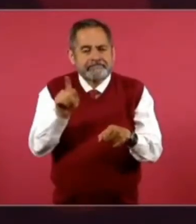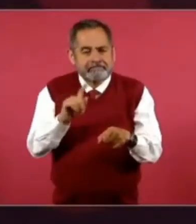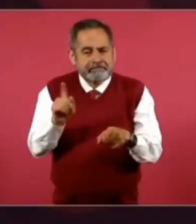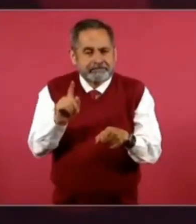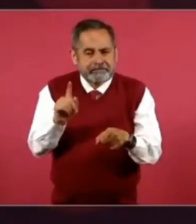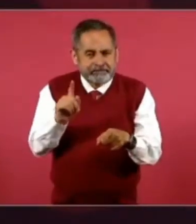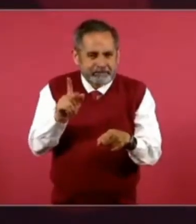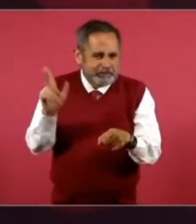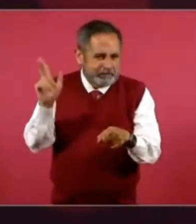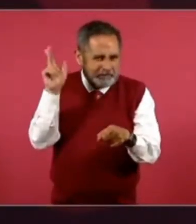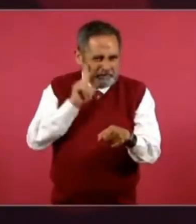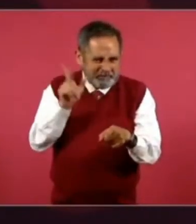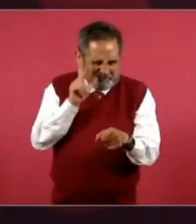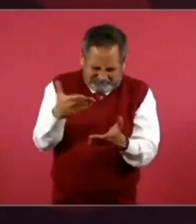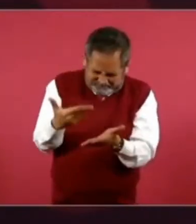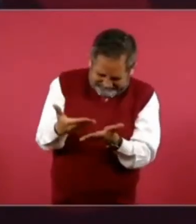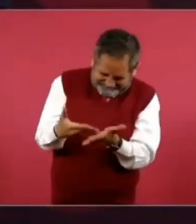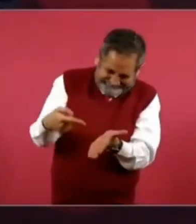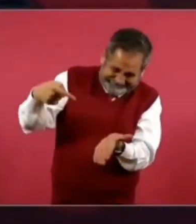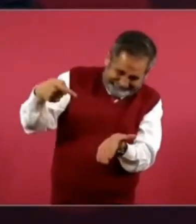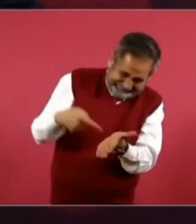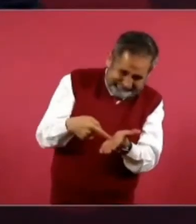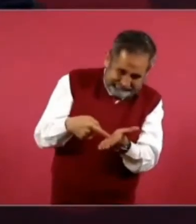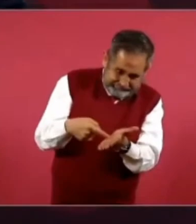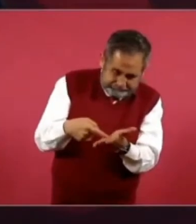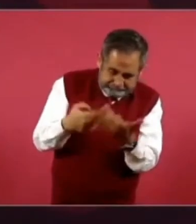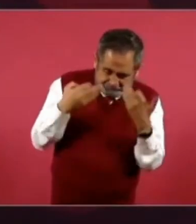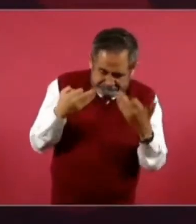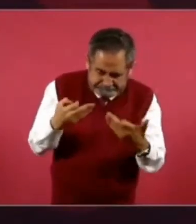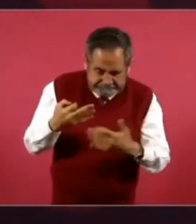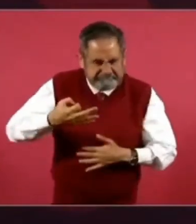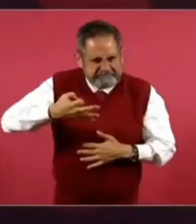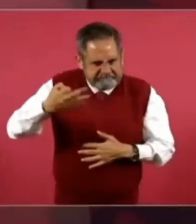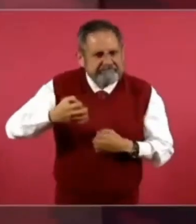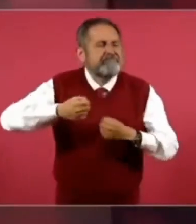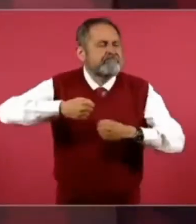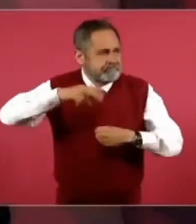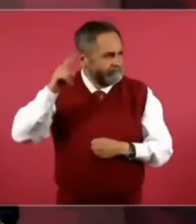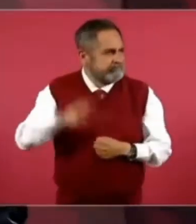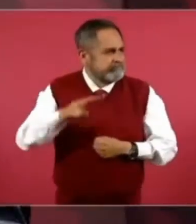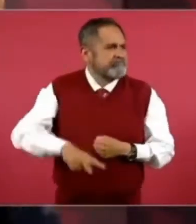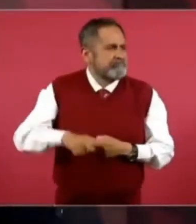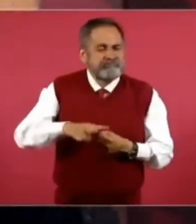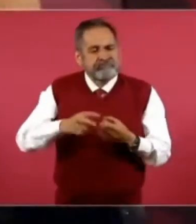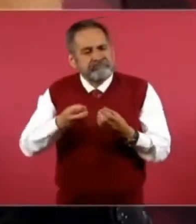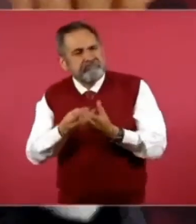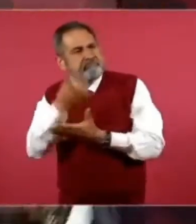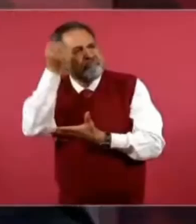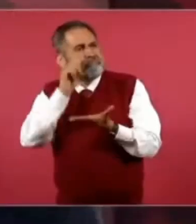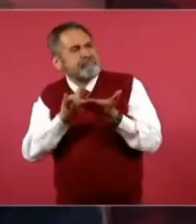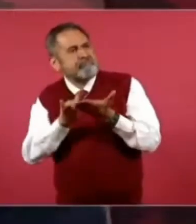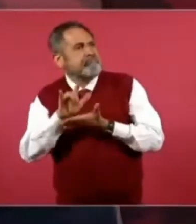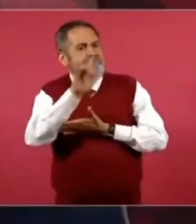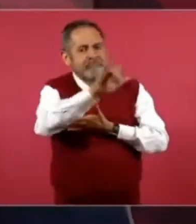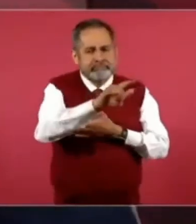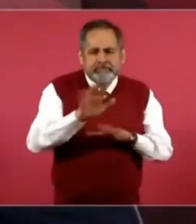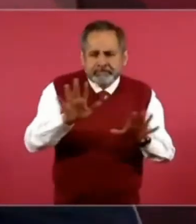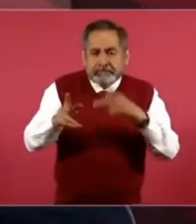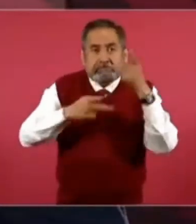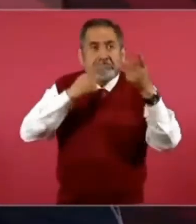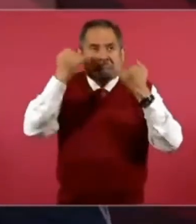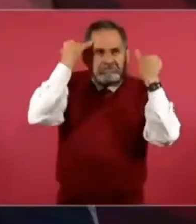una evidencia, una prueba sólida. Y no hay que hacer